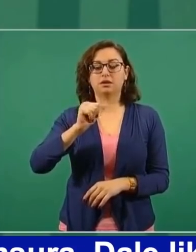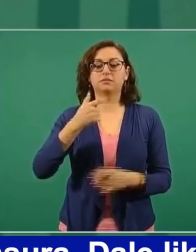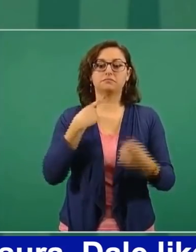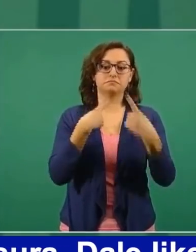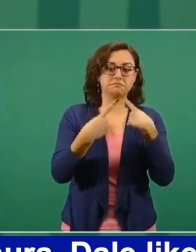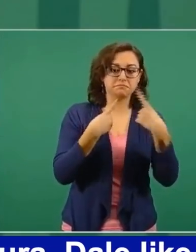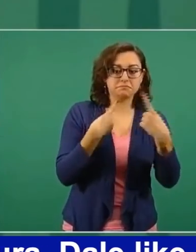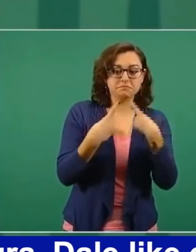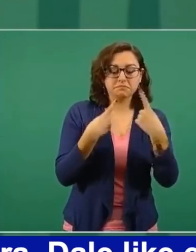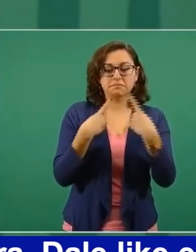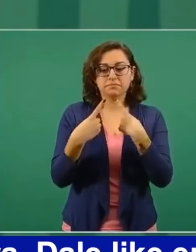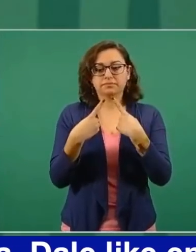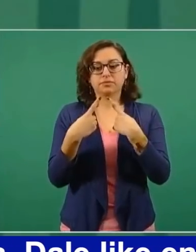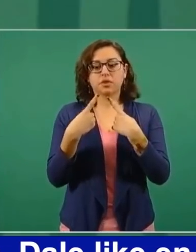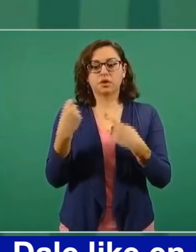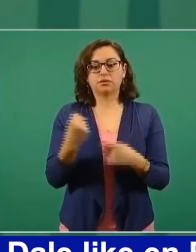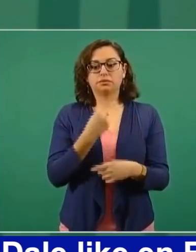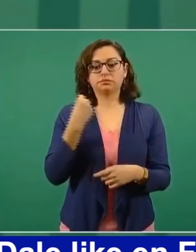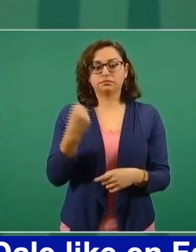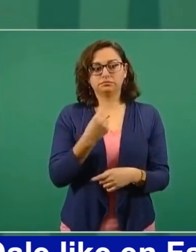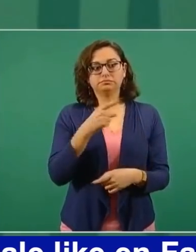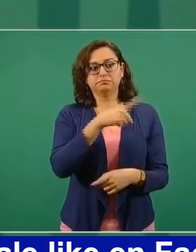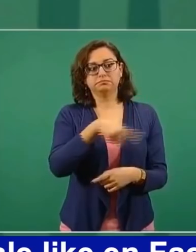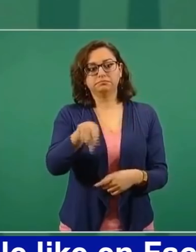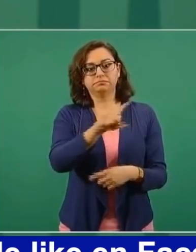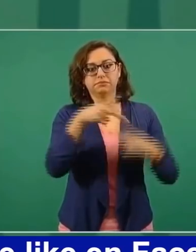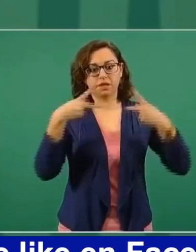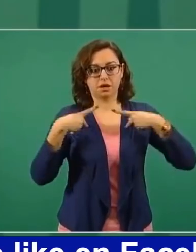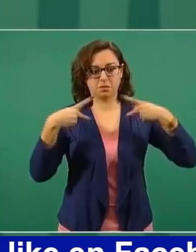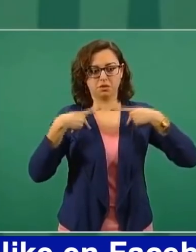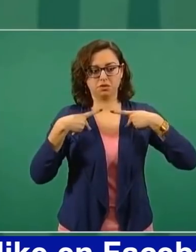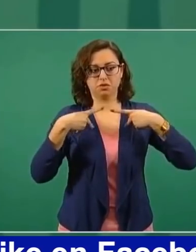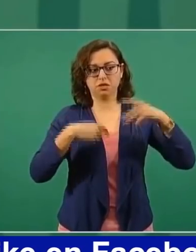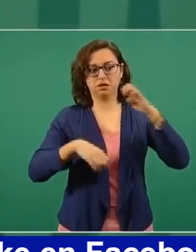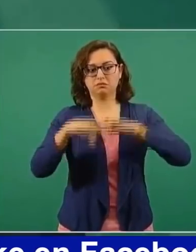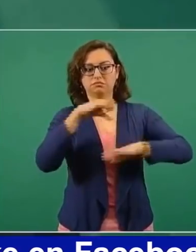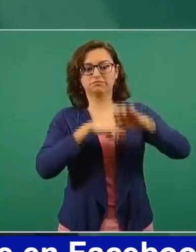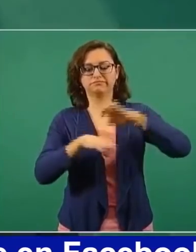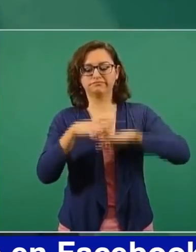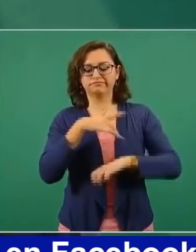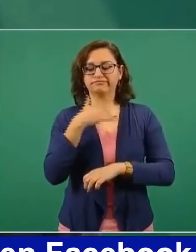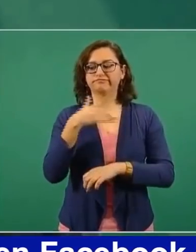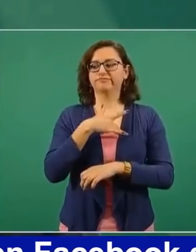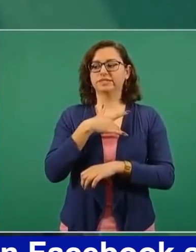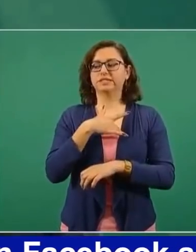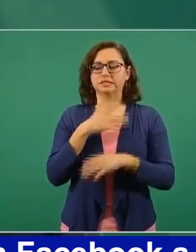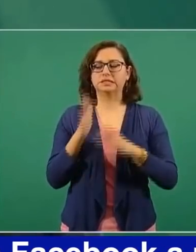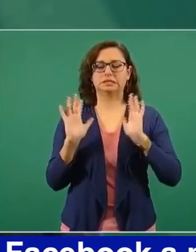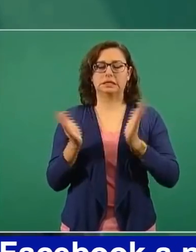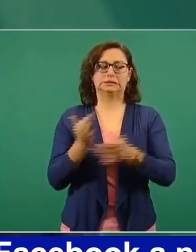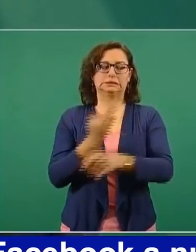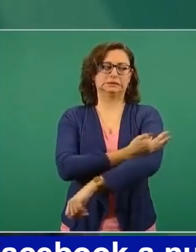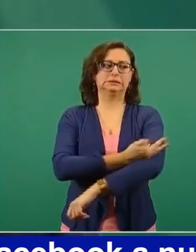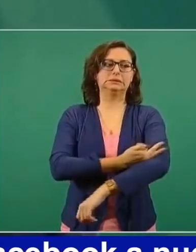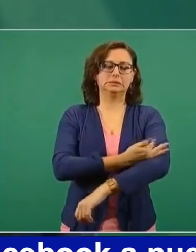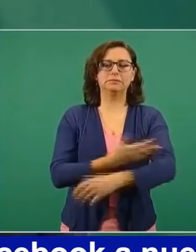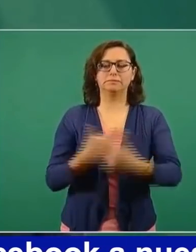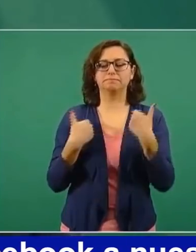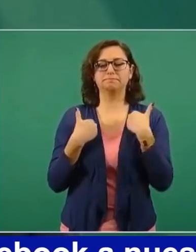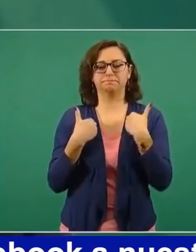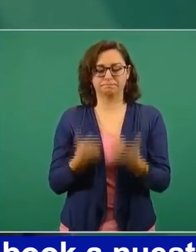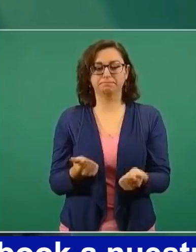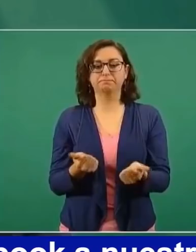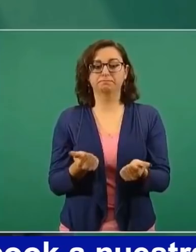mediante diálogo. Afortunadamente los empresarios entendieron que son otros tiempos y vamos a